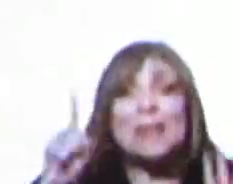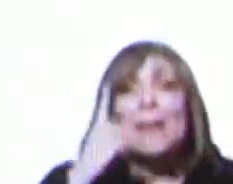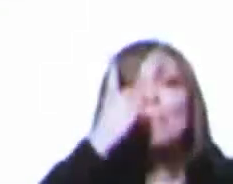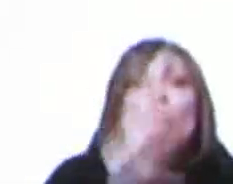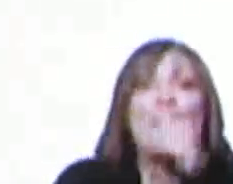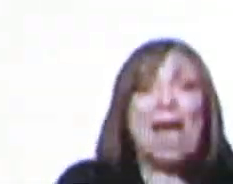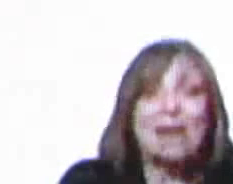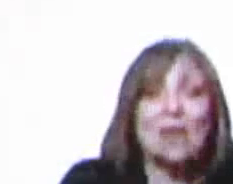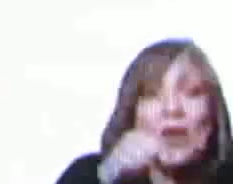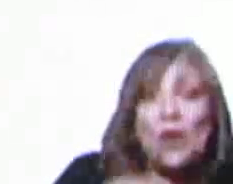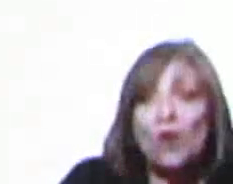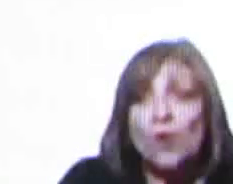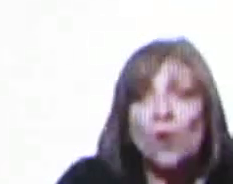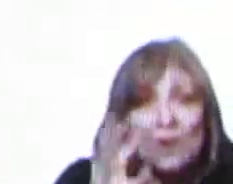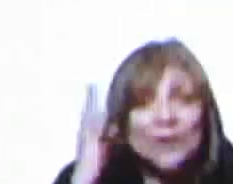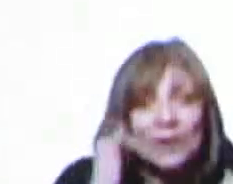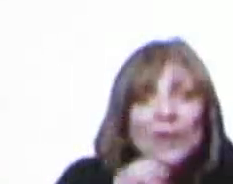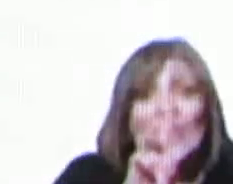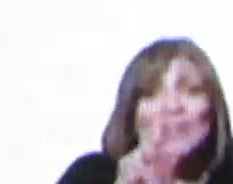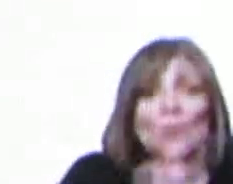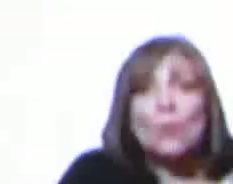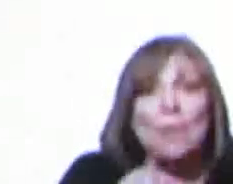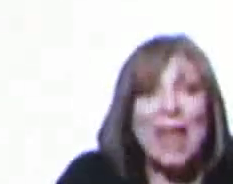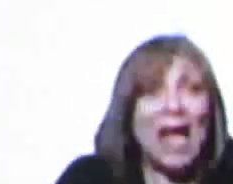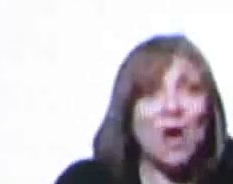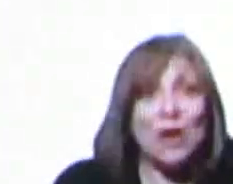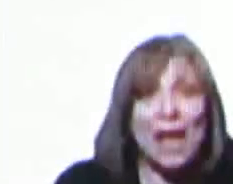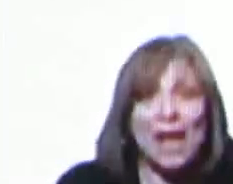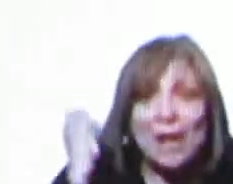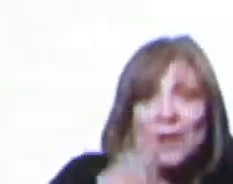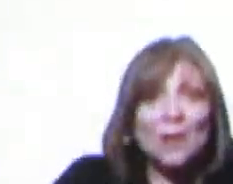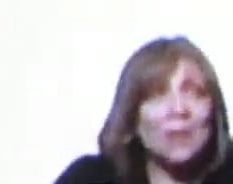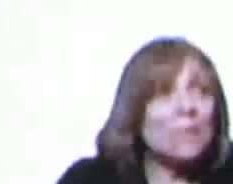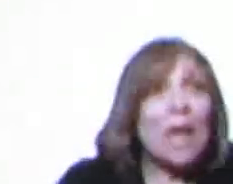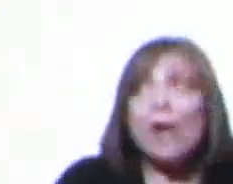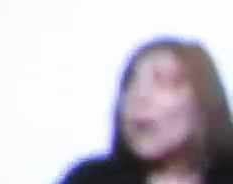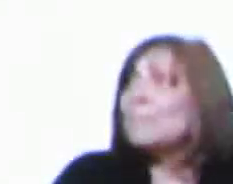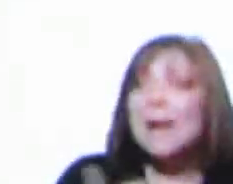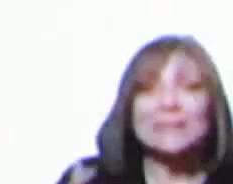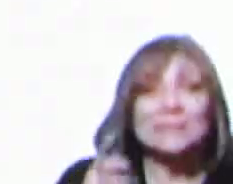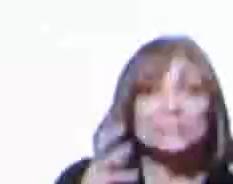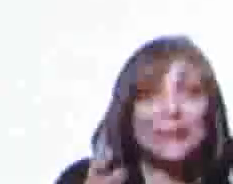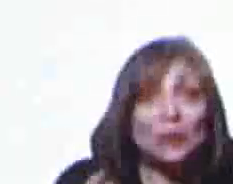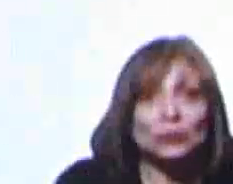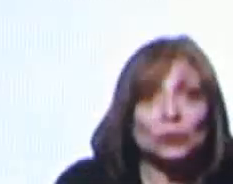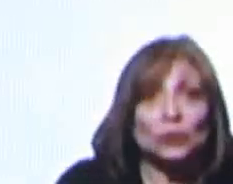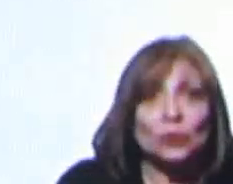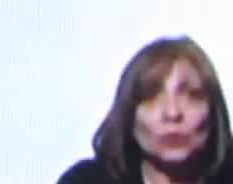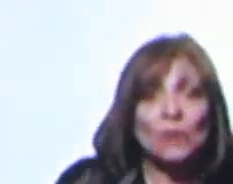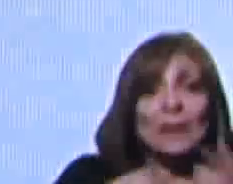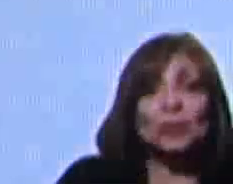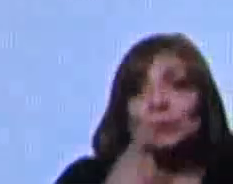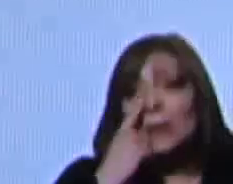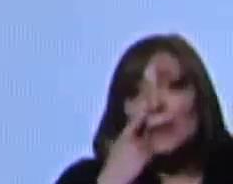año y hoy son, lo reconoció el ministro, 21.000. Mira el crecimiento. Hasta si uno saca